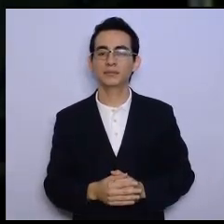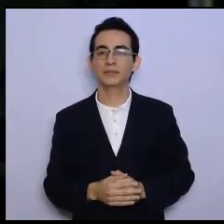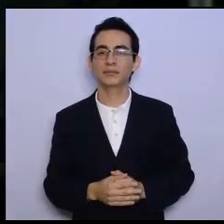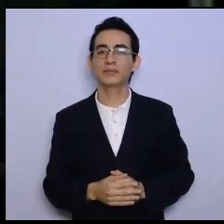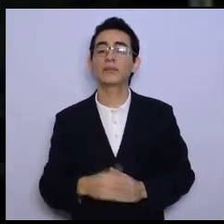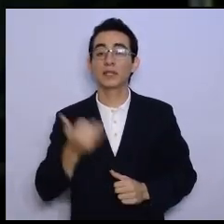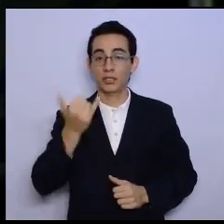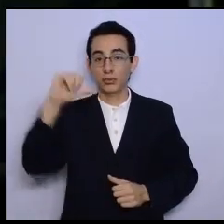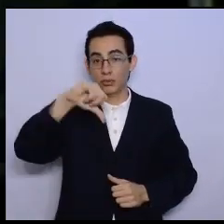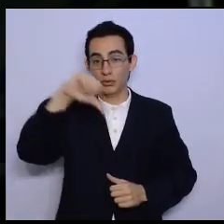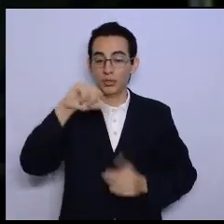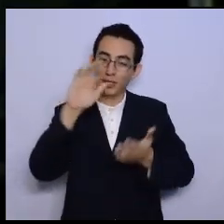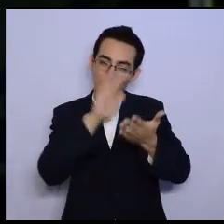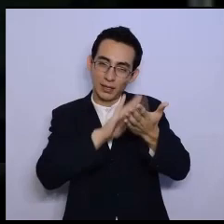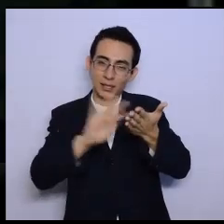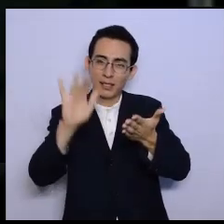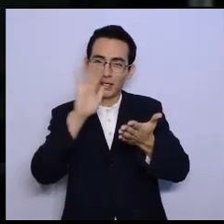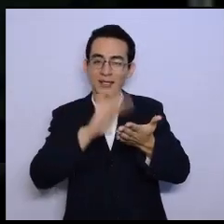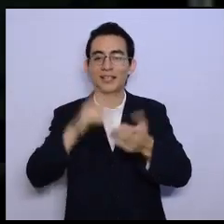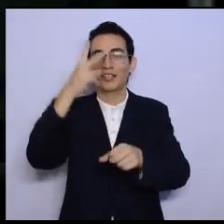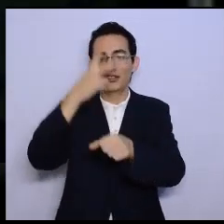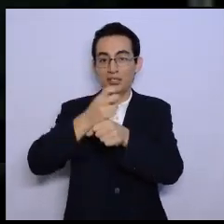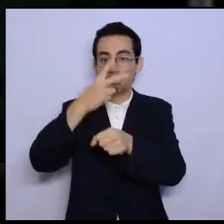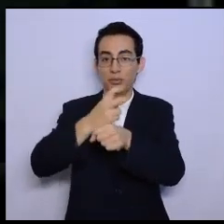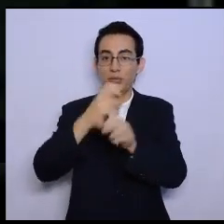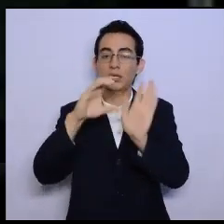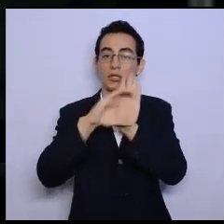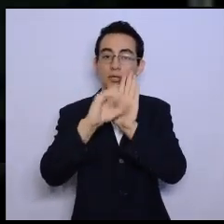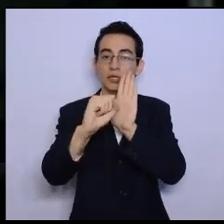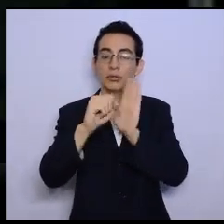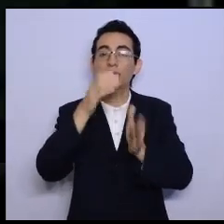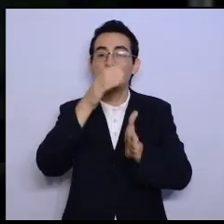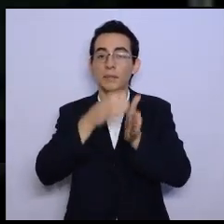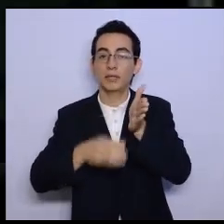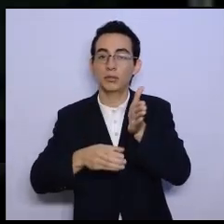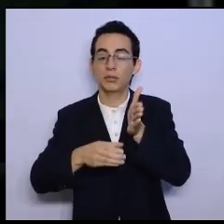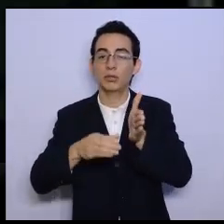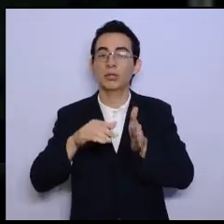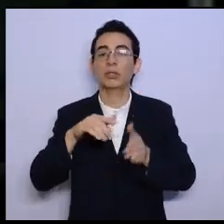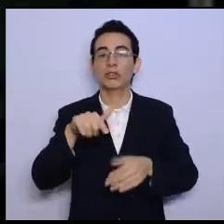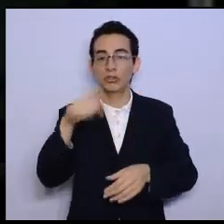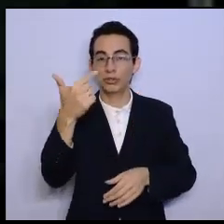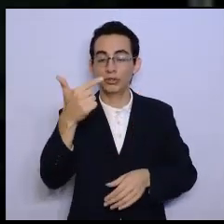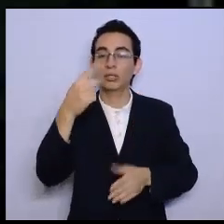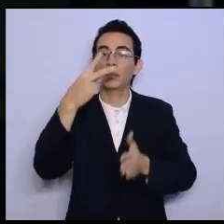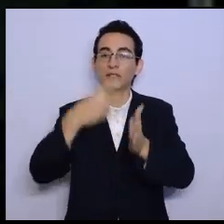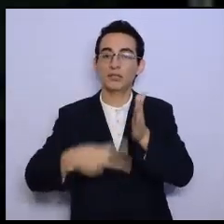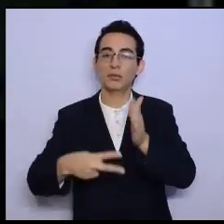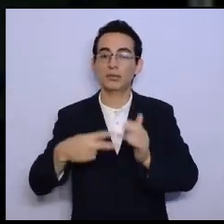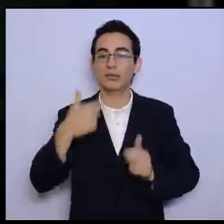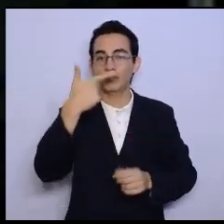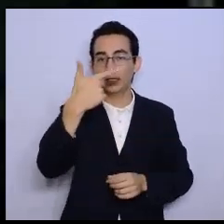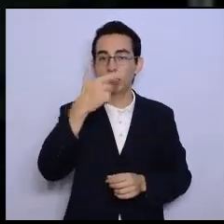Y vamos a leer 2 de Corintios 12, 7 al 10.